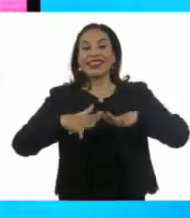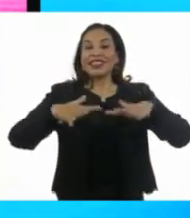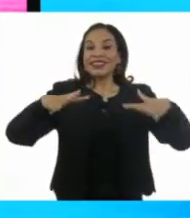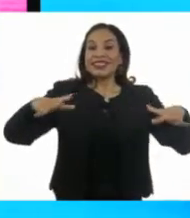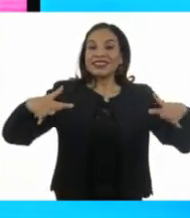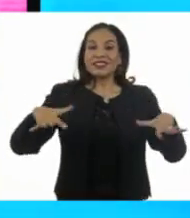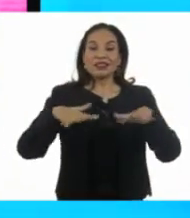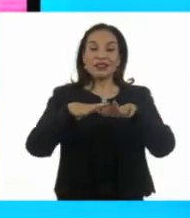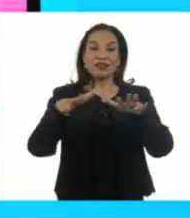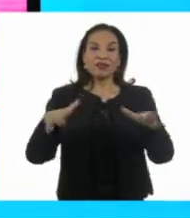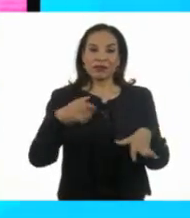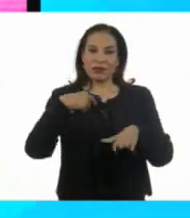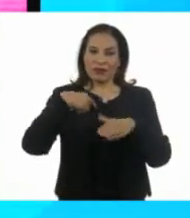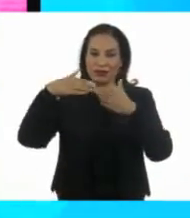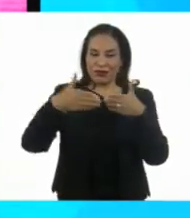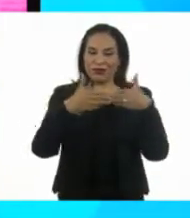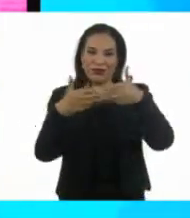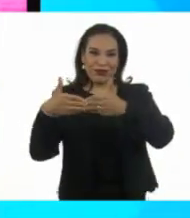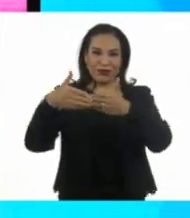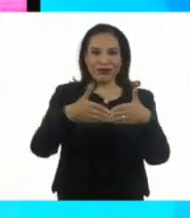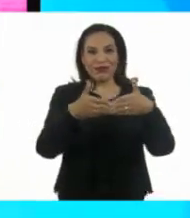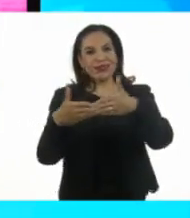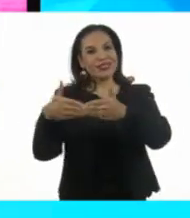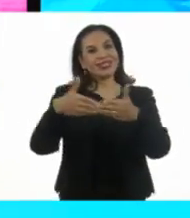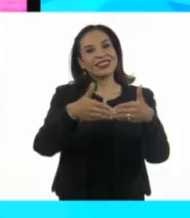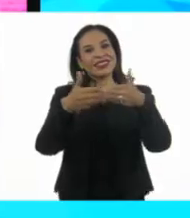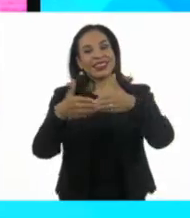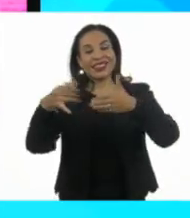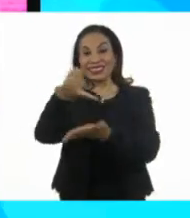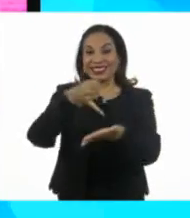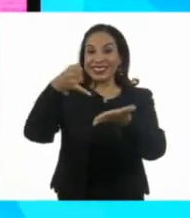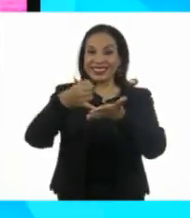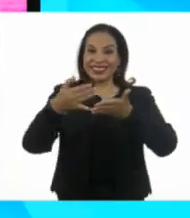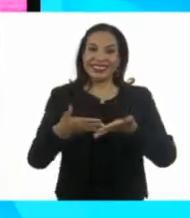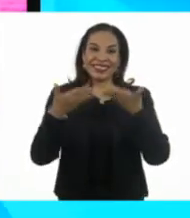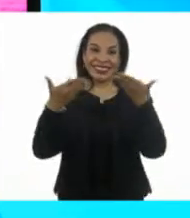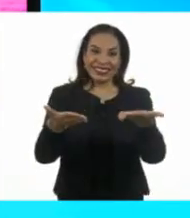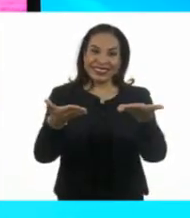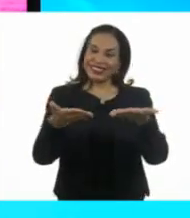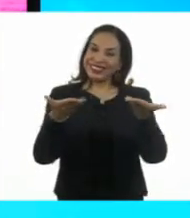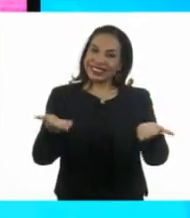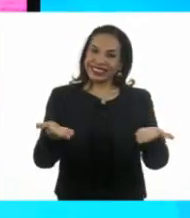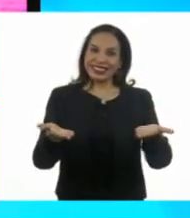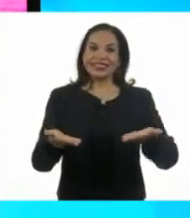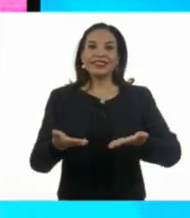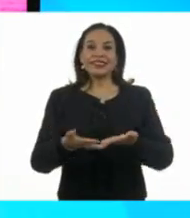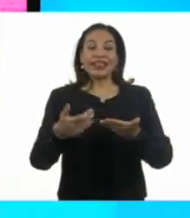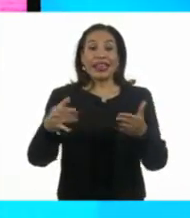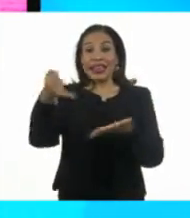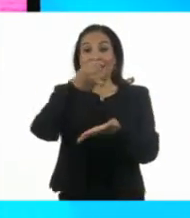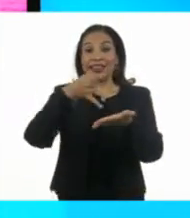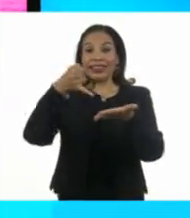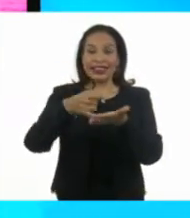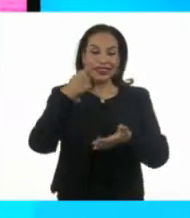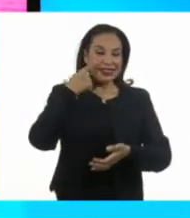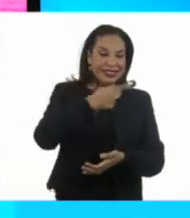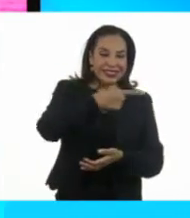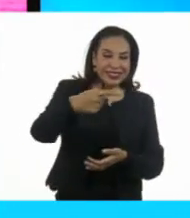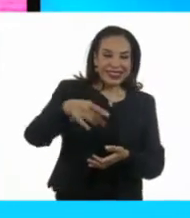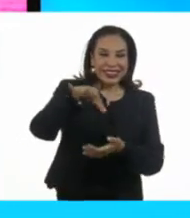playa y me fui navegando y a una isla llegué. En la isla